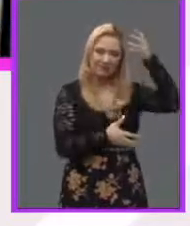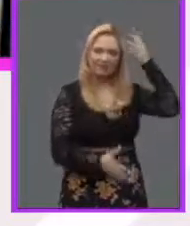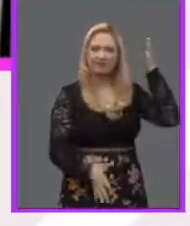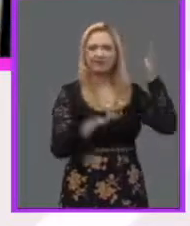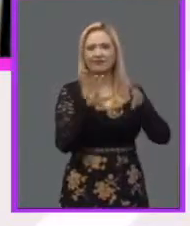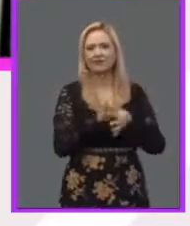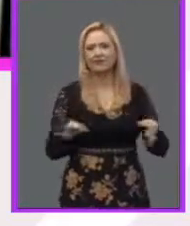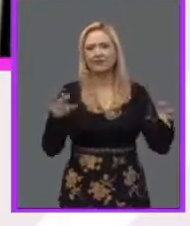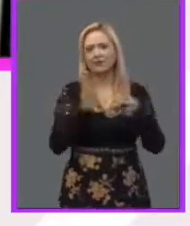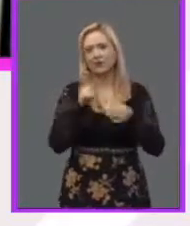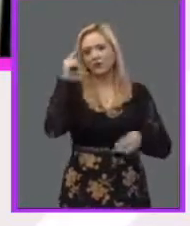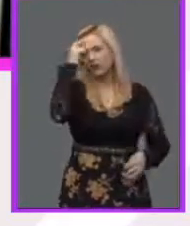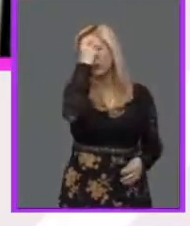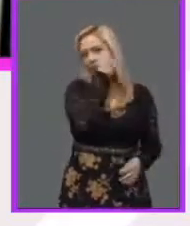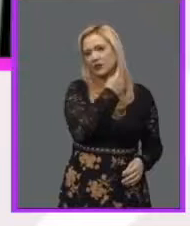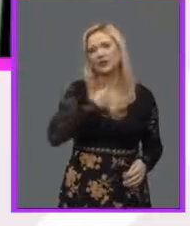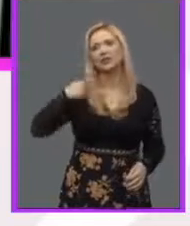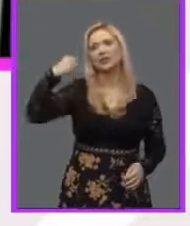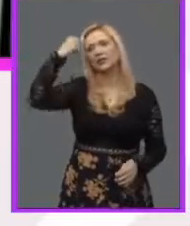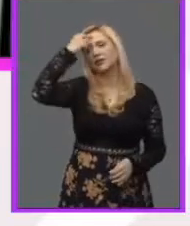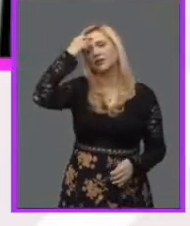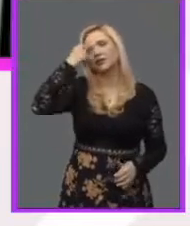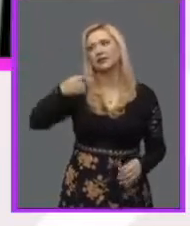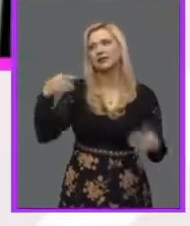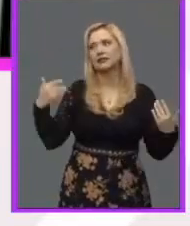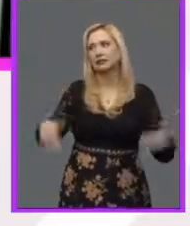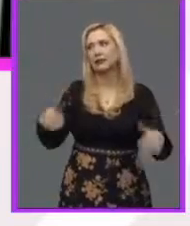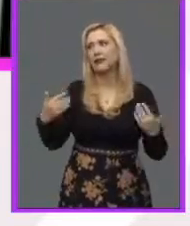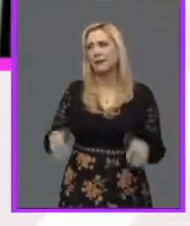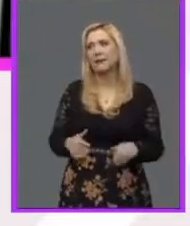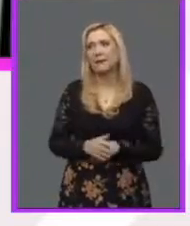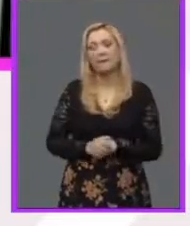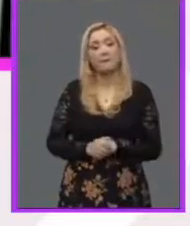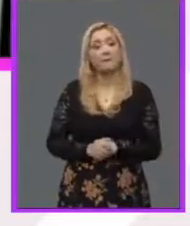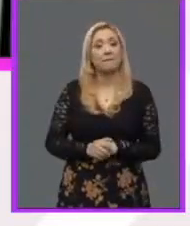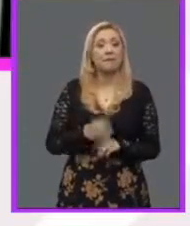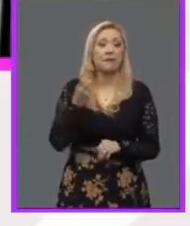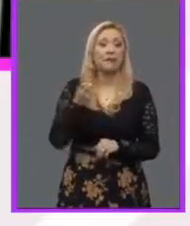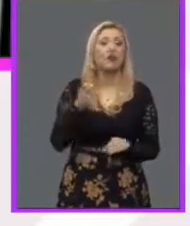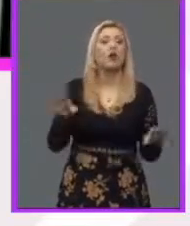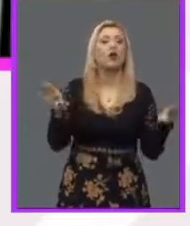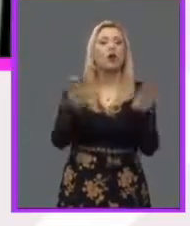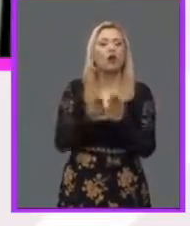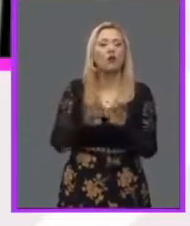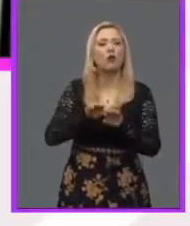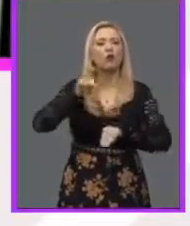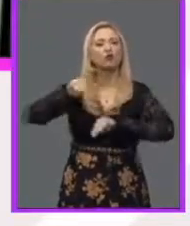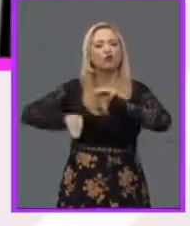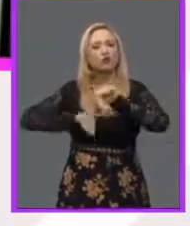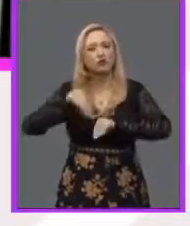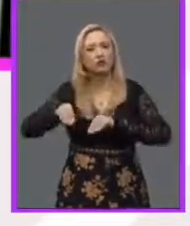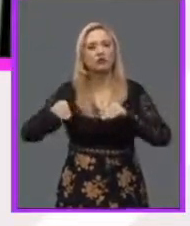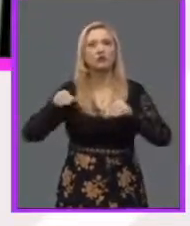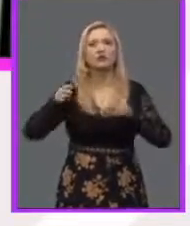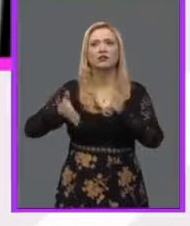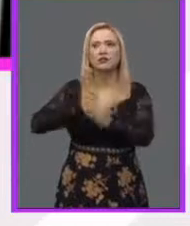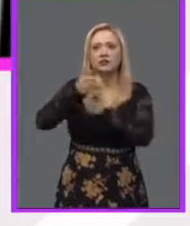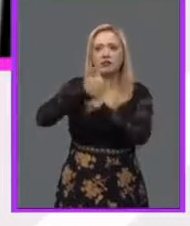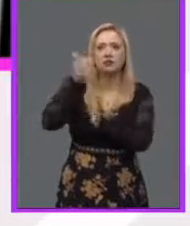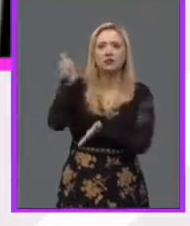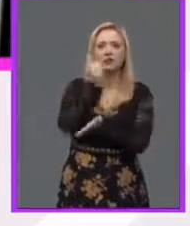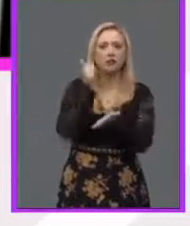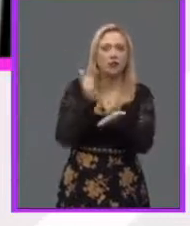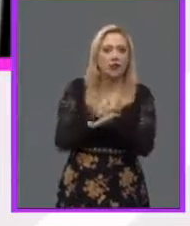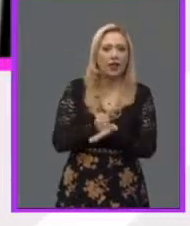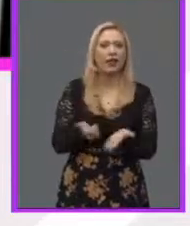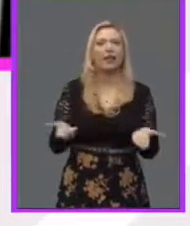pretendimos abordar durante esta hora de programa, porque realmente, bueno, pues parte desde cómo diseñamos las ciudades, cómo diseñamos los